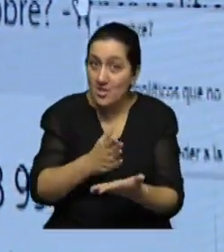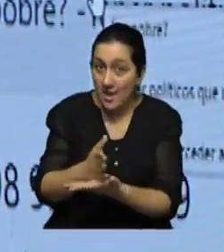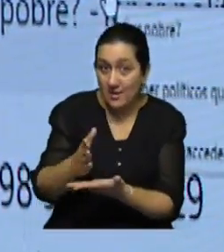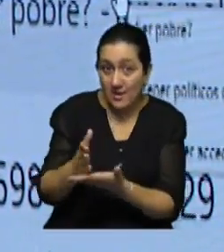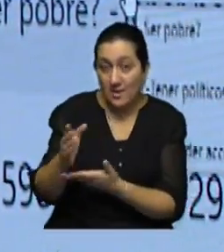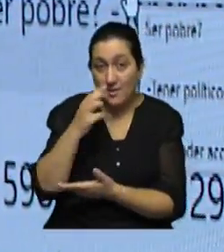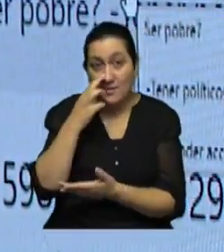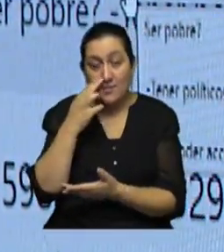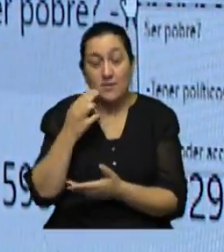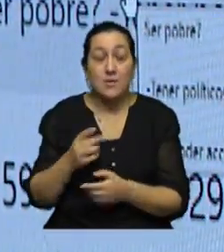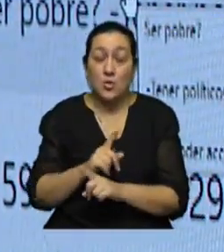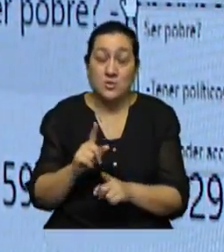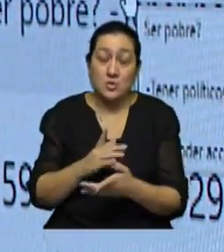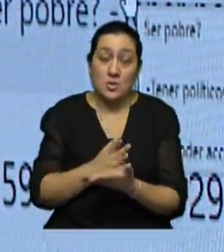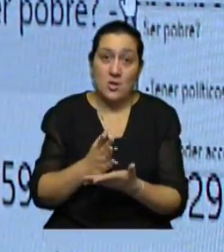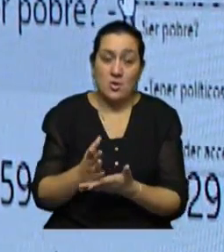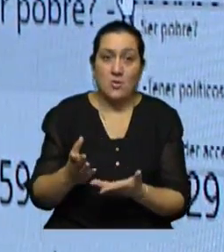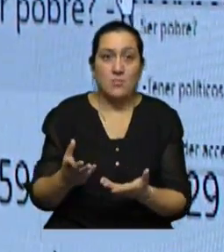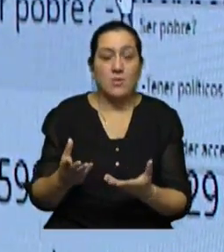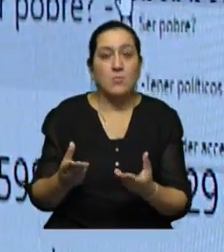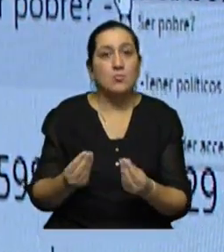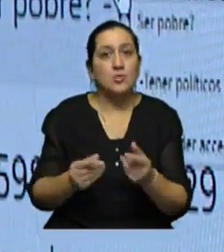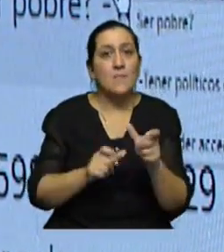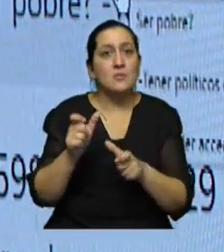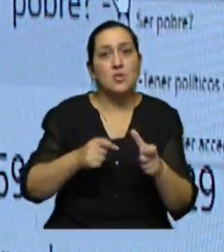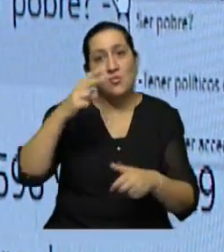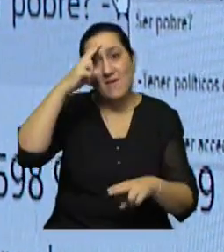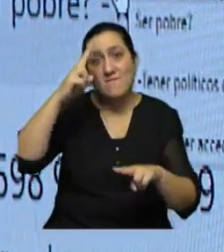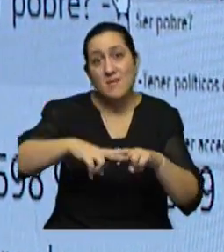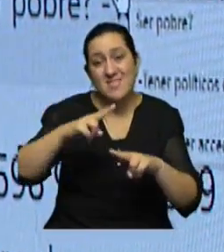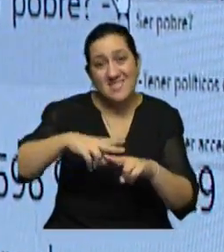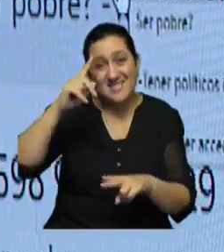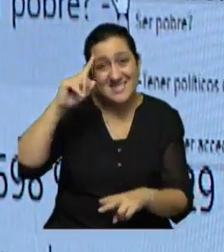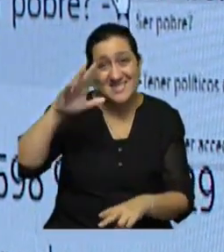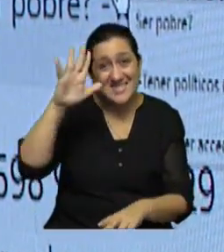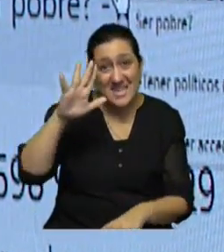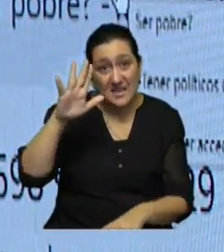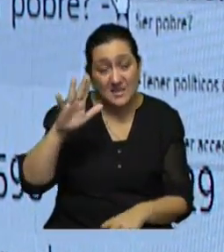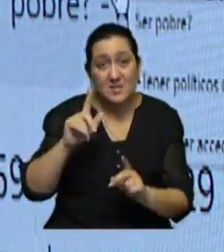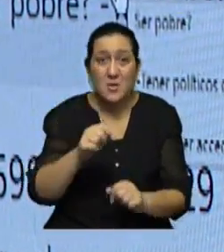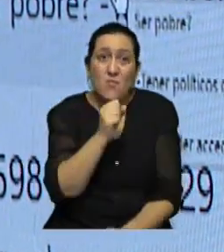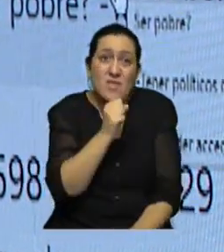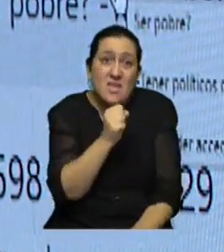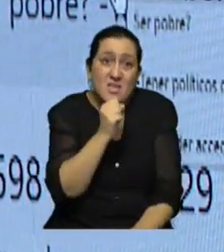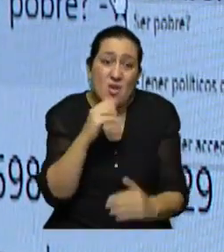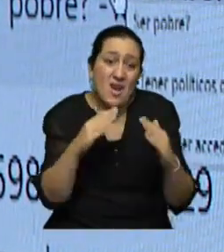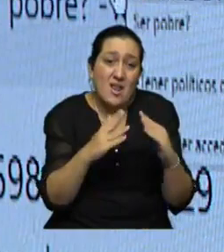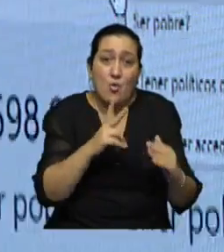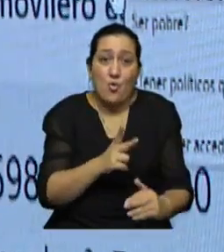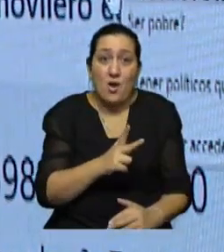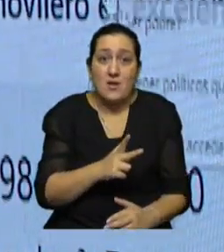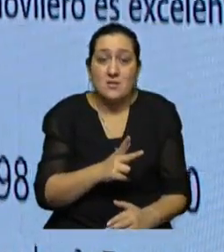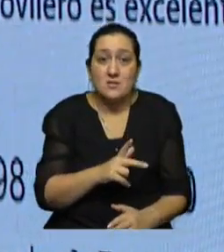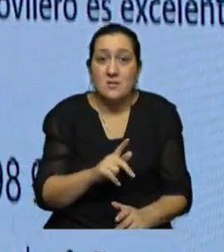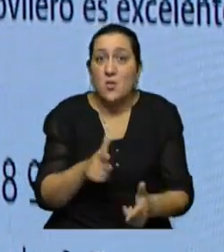solidarios, esta sociedad no es solidaria. Miren cómo tenemos a las personas con enfermedades psiquiátricas, miren cómo tenemos a los viejitos en las casas de salud que siguen